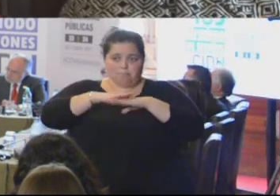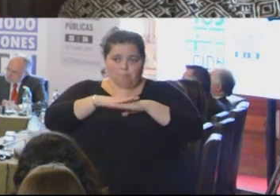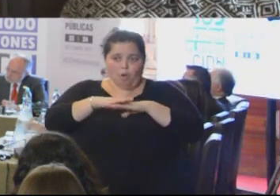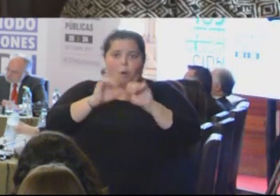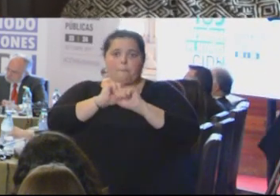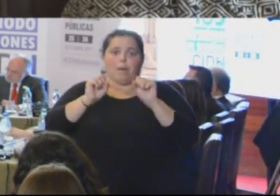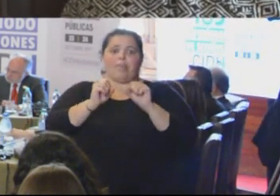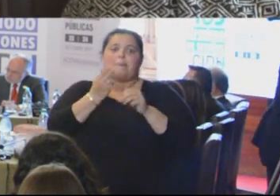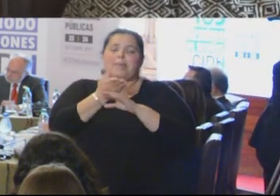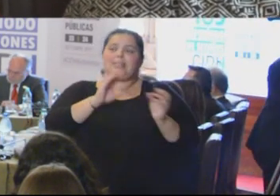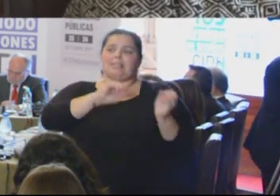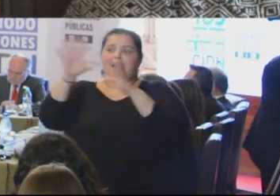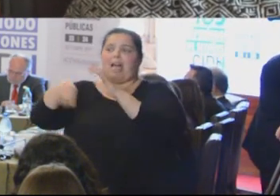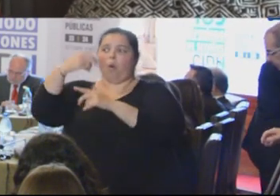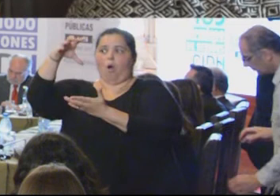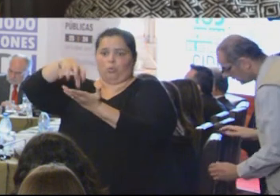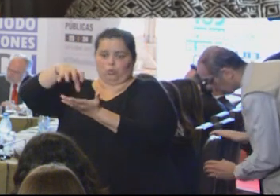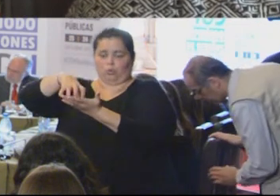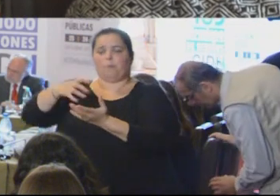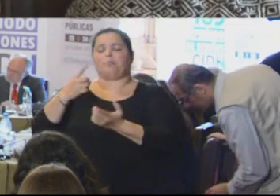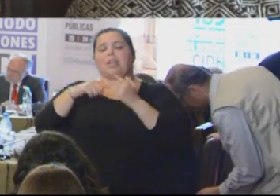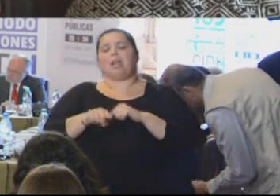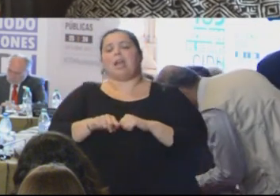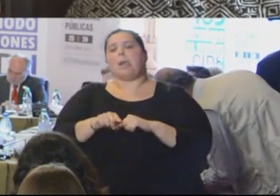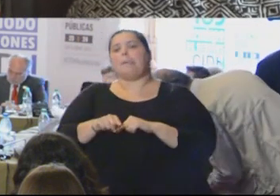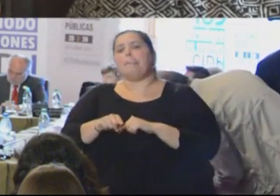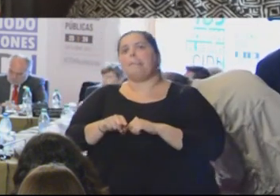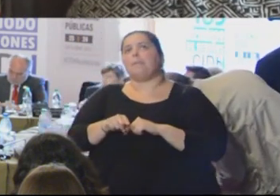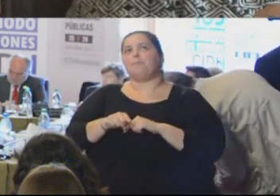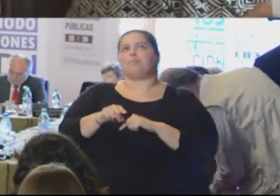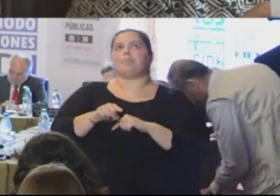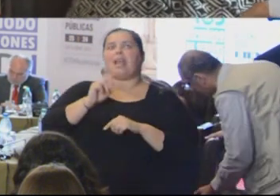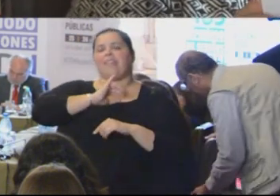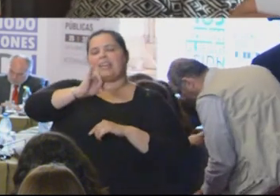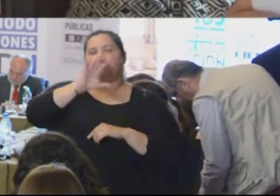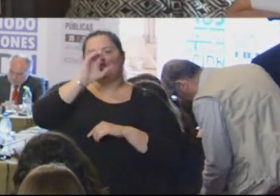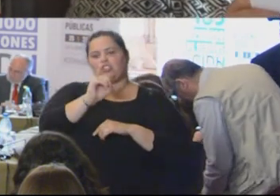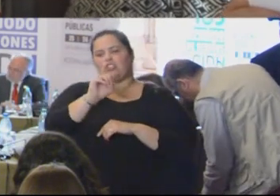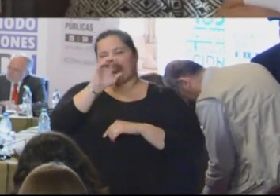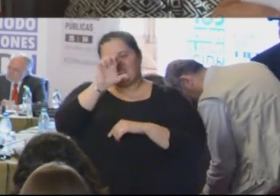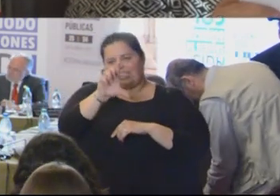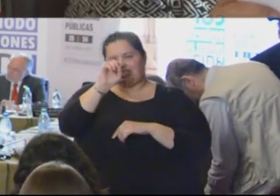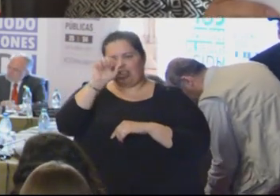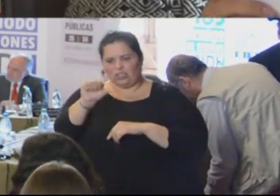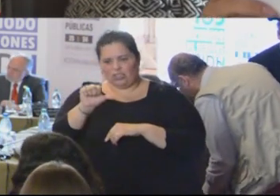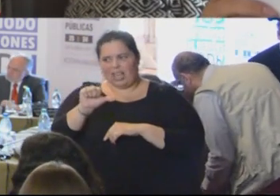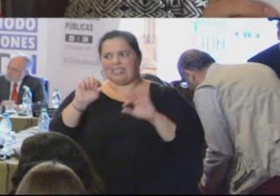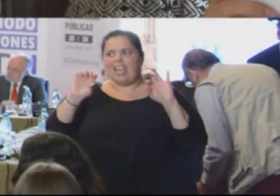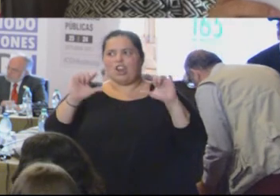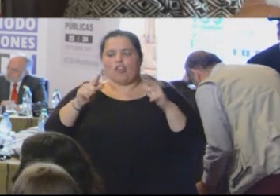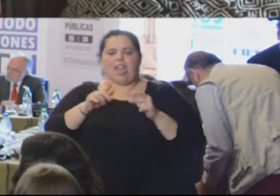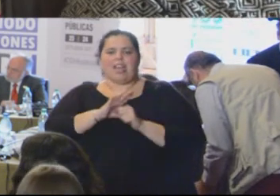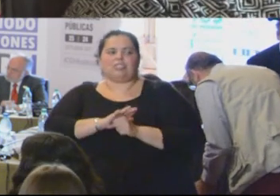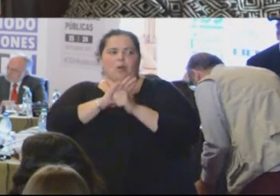segunda normativa expedida en mayo de este año es el decreto 706 que sin ningún soporte en el acuerdo de paz y por